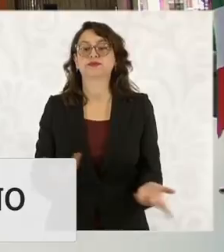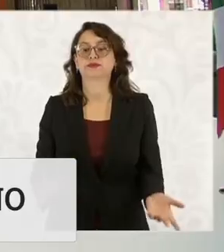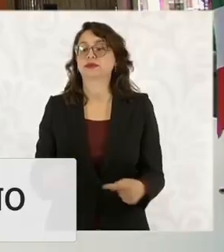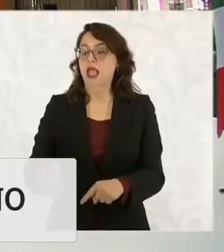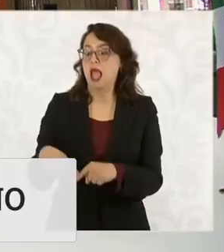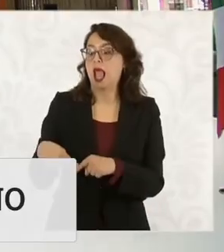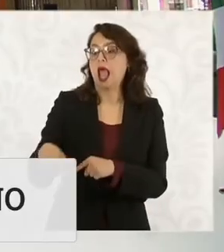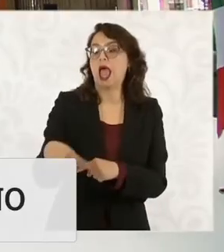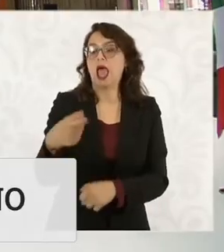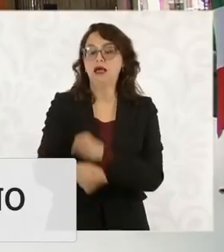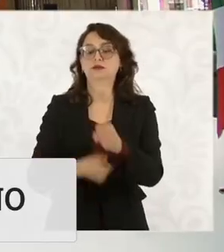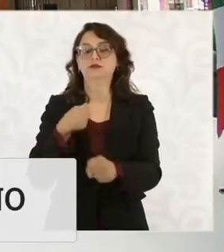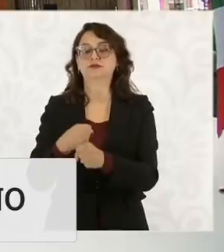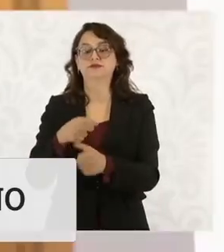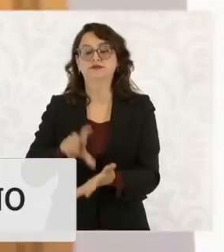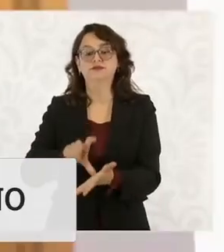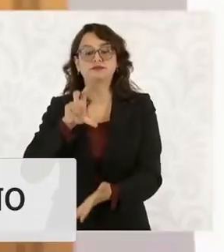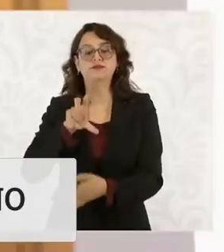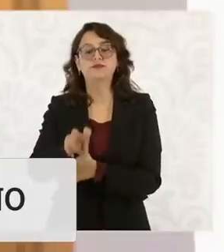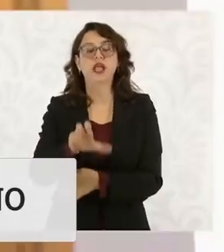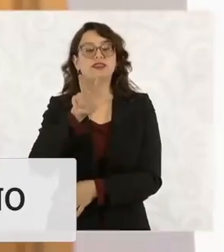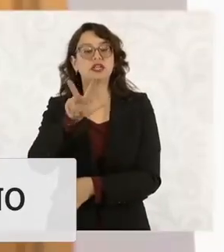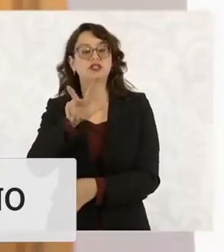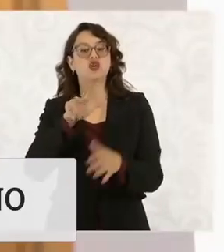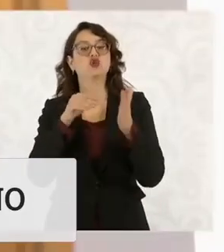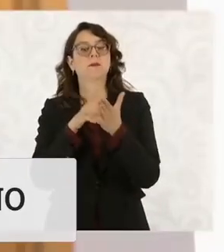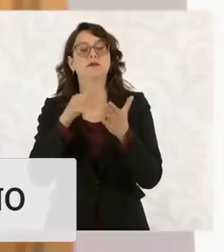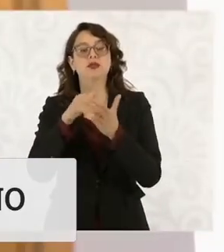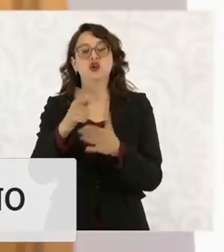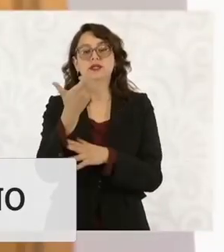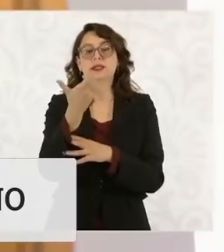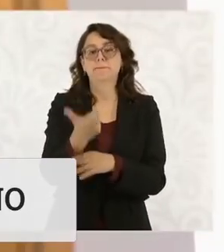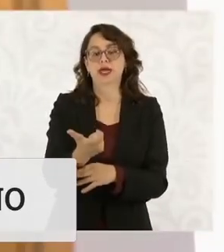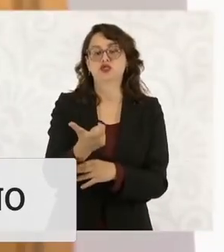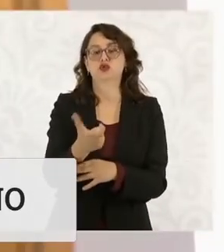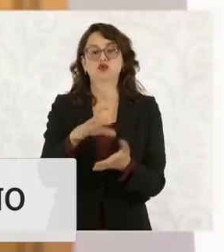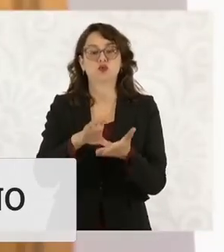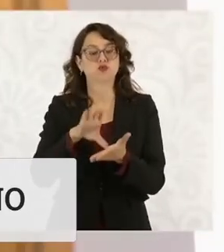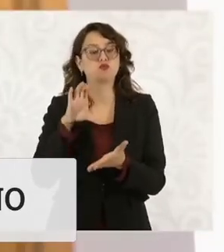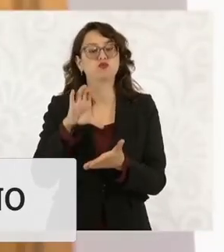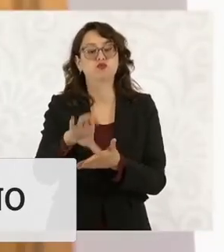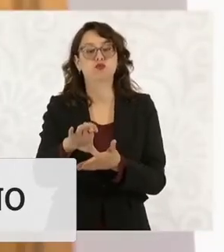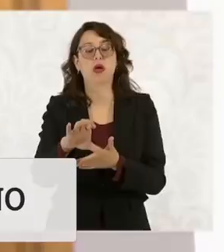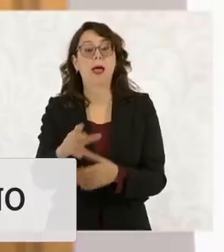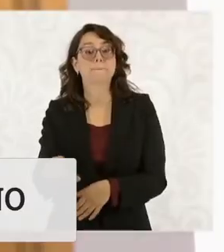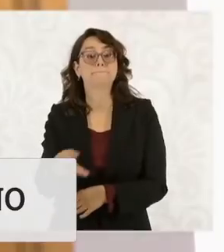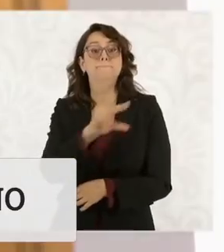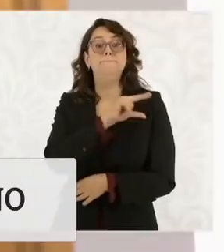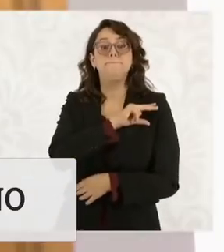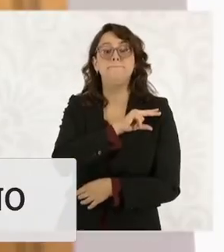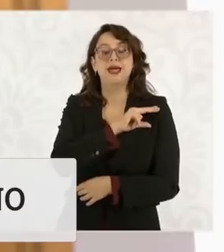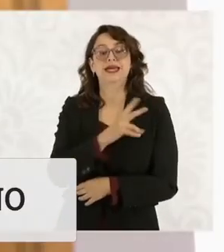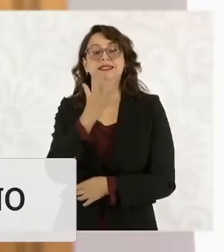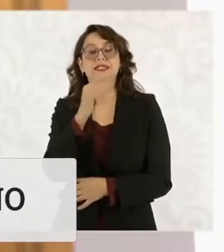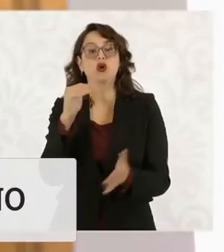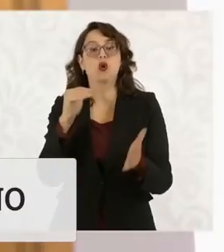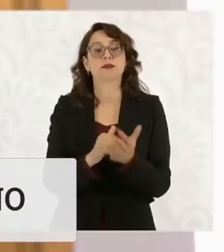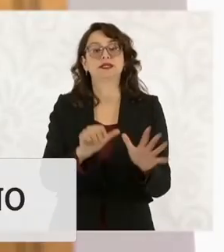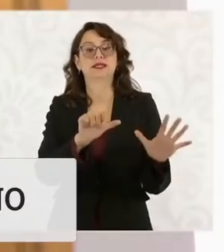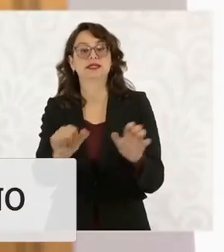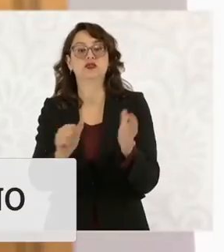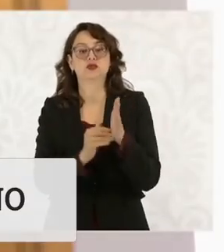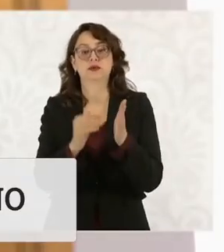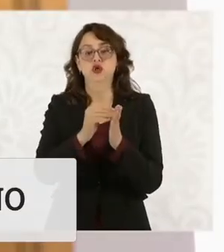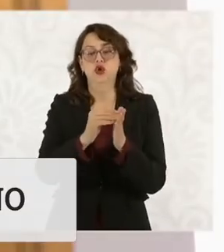Este año la inversión es de 18,000 millones de pesos, que se complementa con una inversión privada de